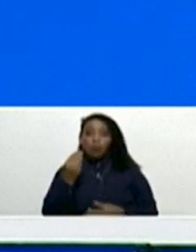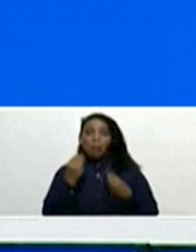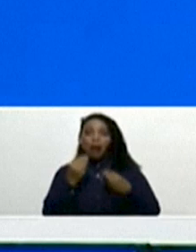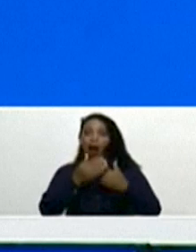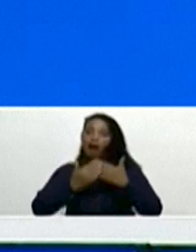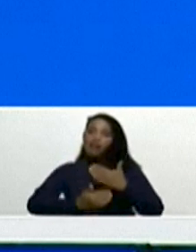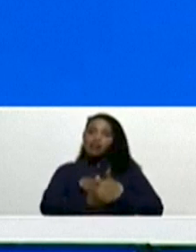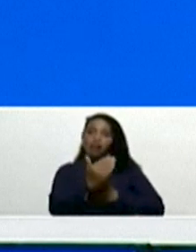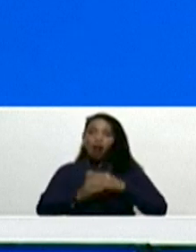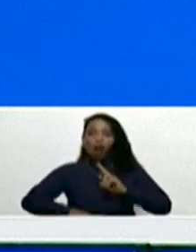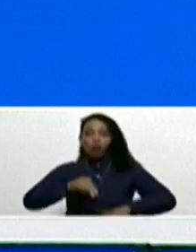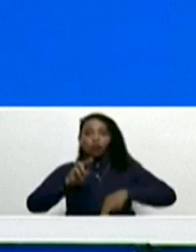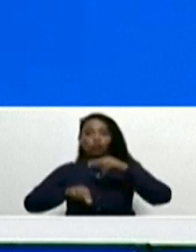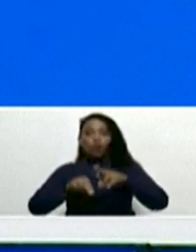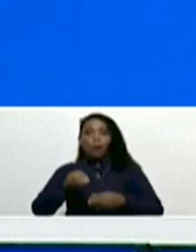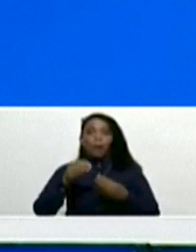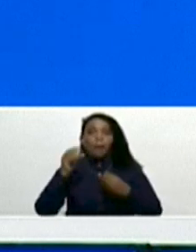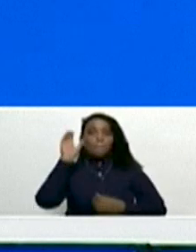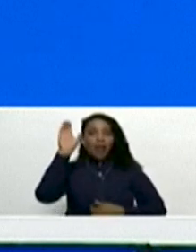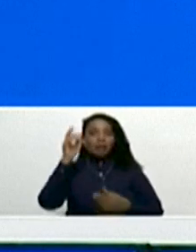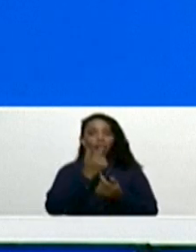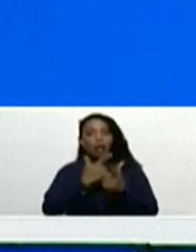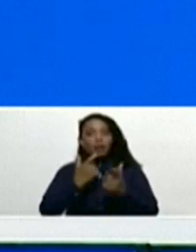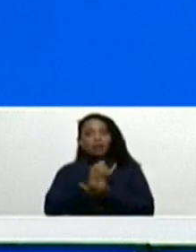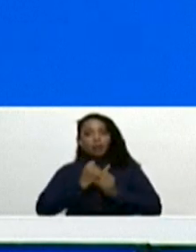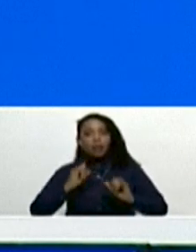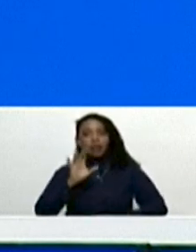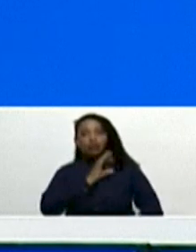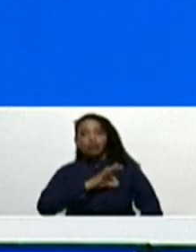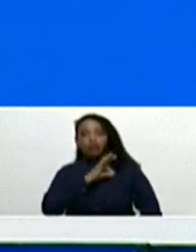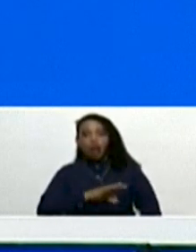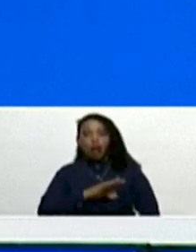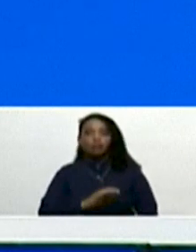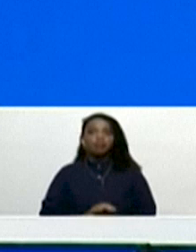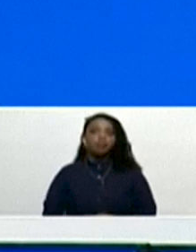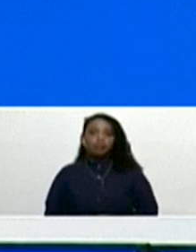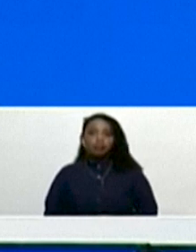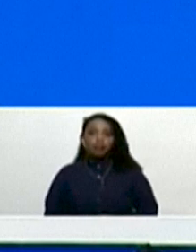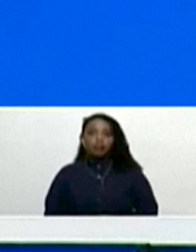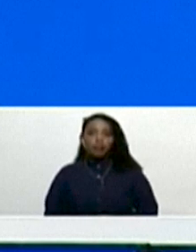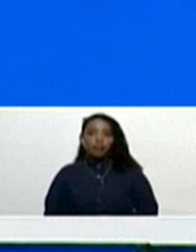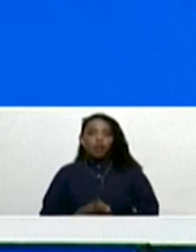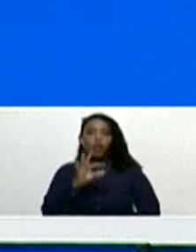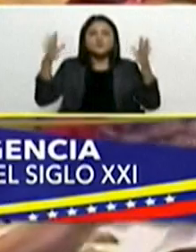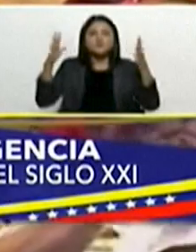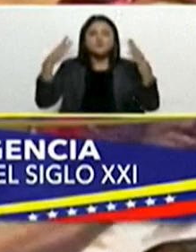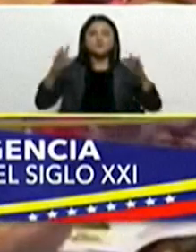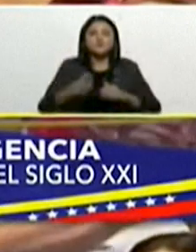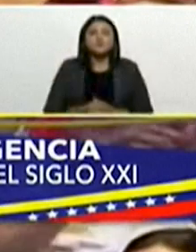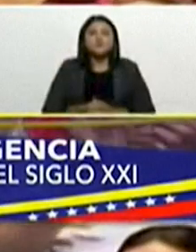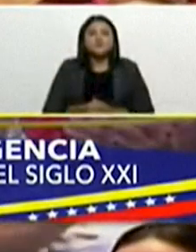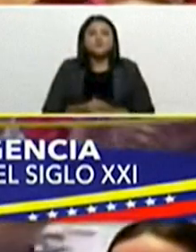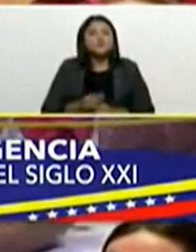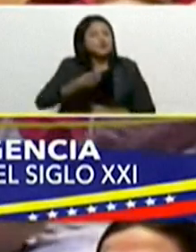construcción de la patria libre, independiente, soberana, socialista, el socialismo nuestro.